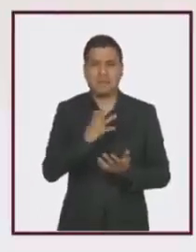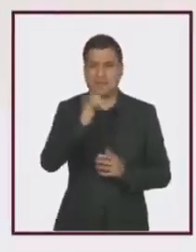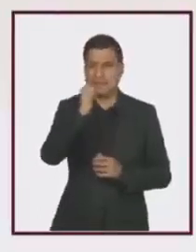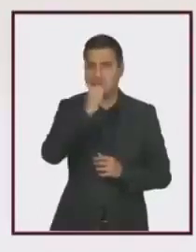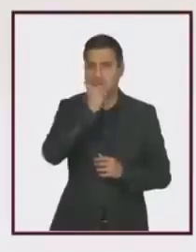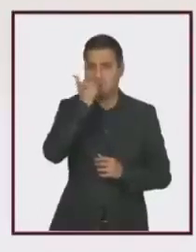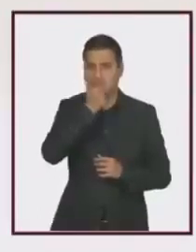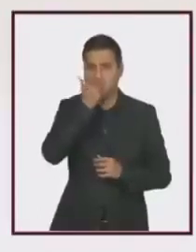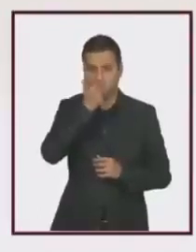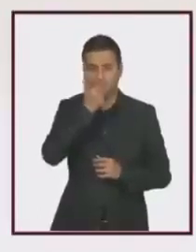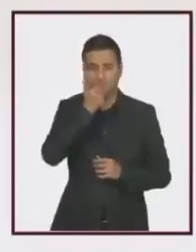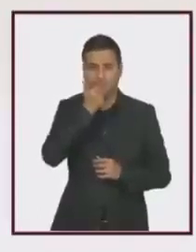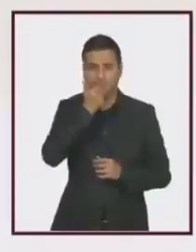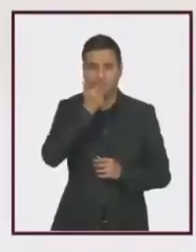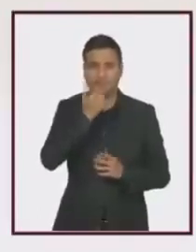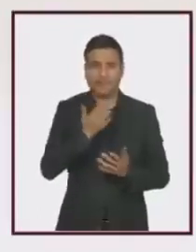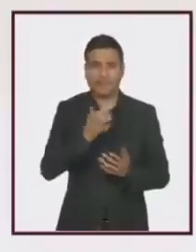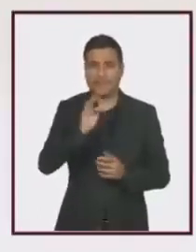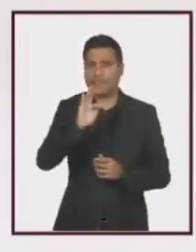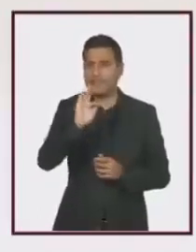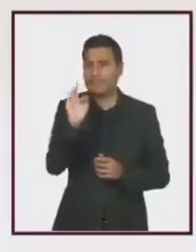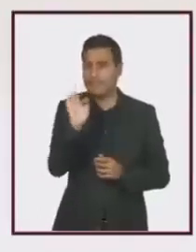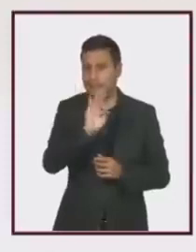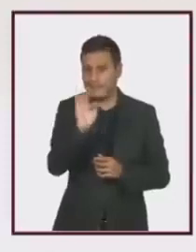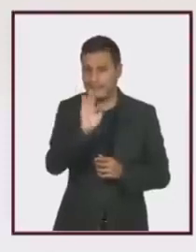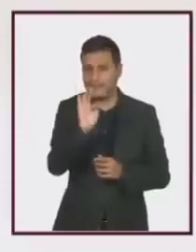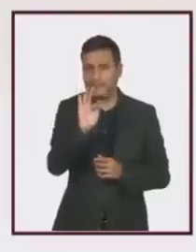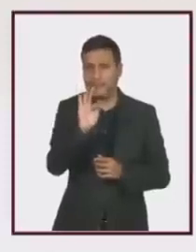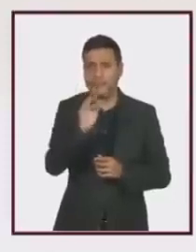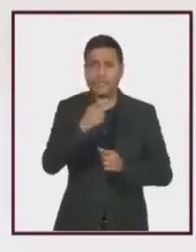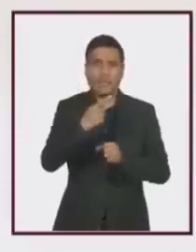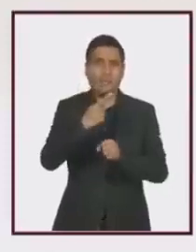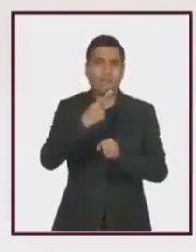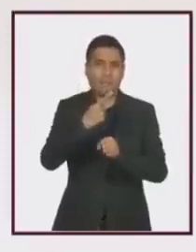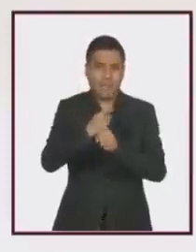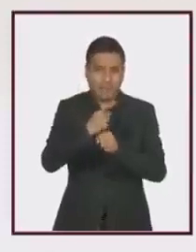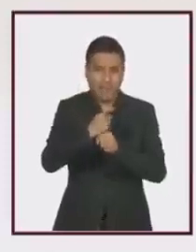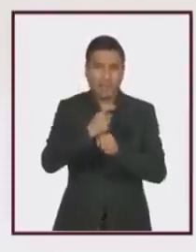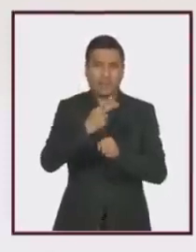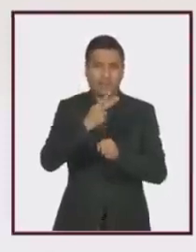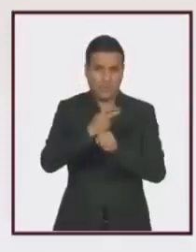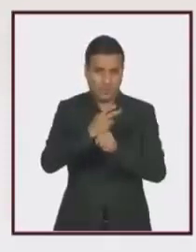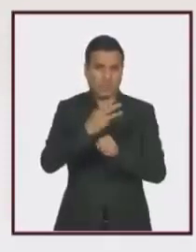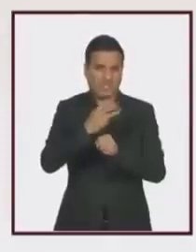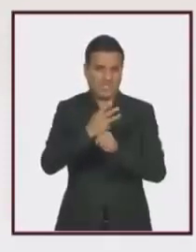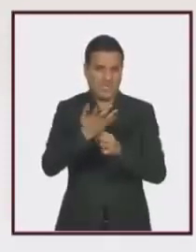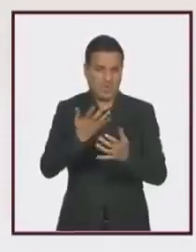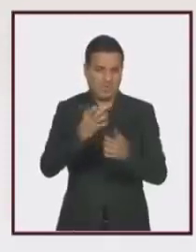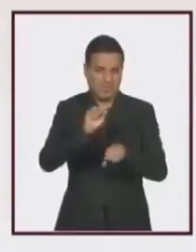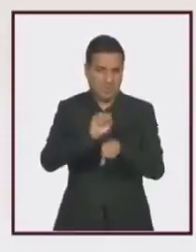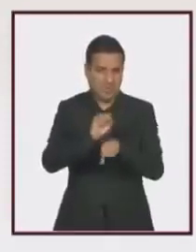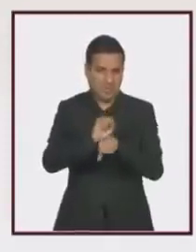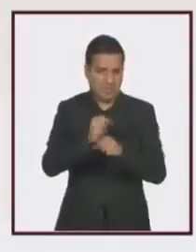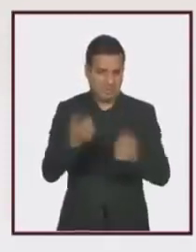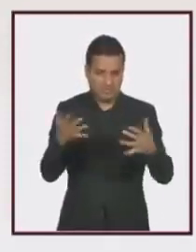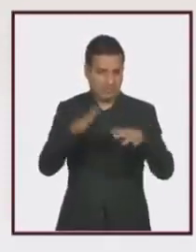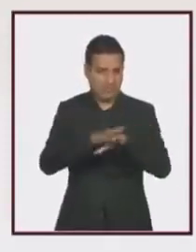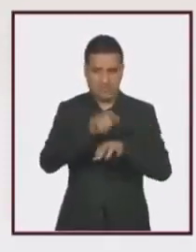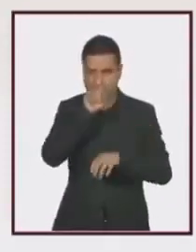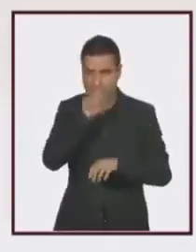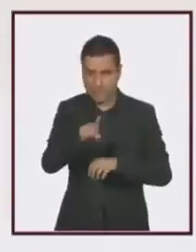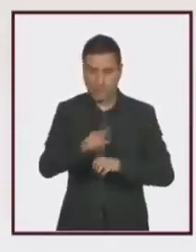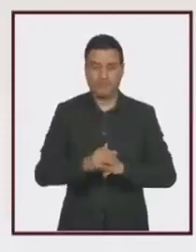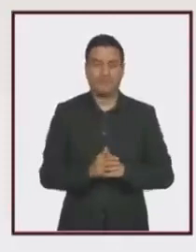que están cursando el primero, el segundo y el tercer año. Y efectivamente, de